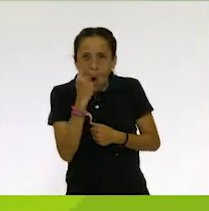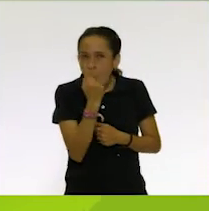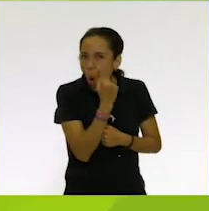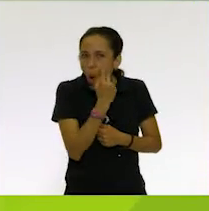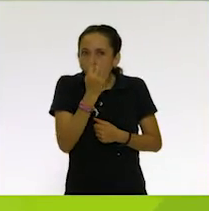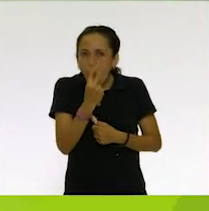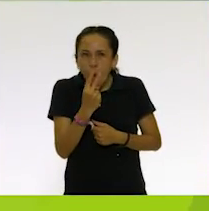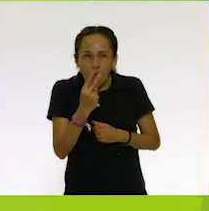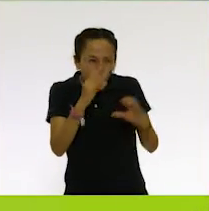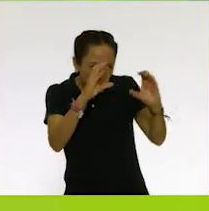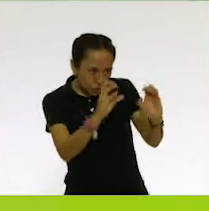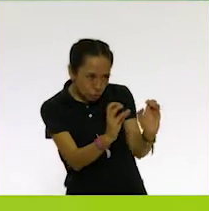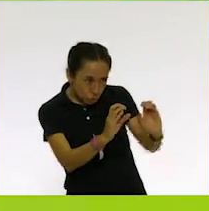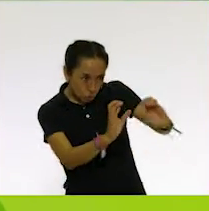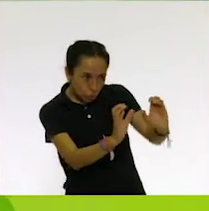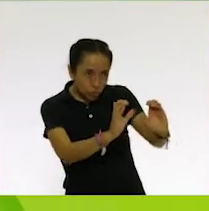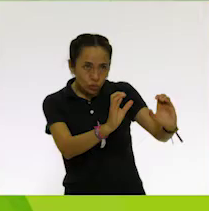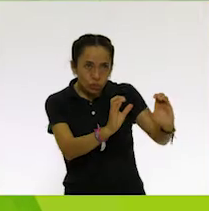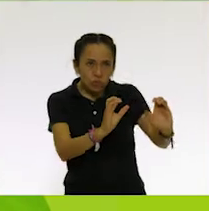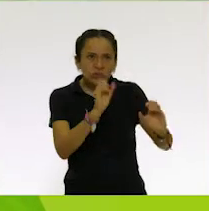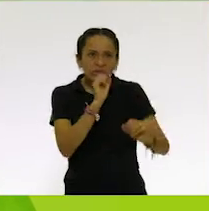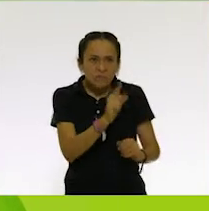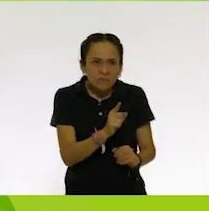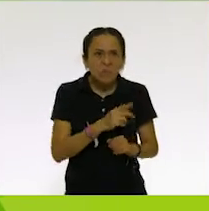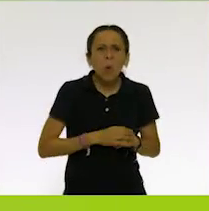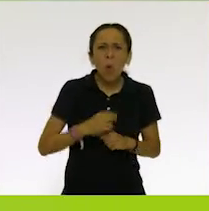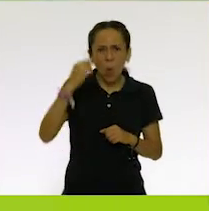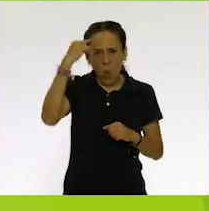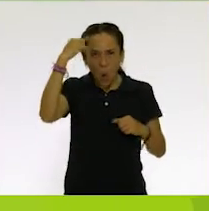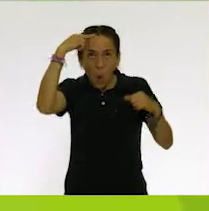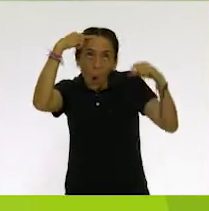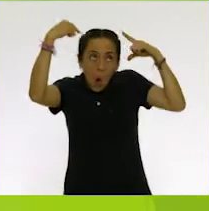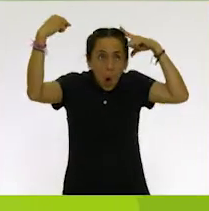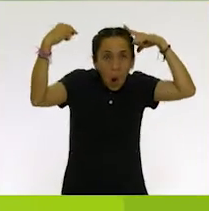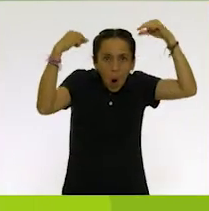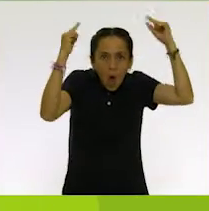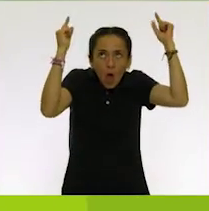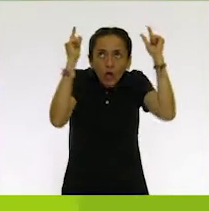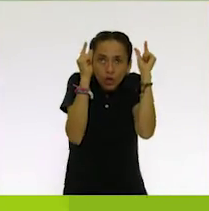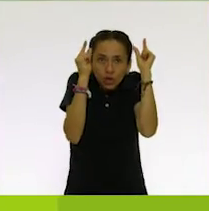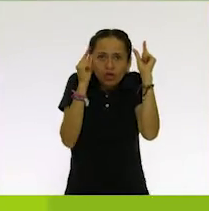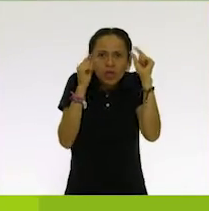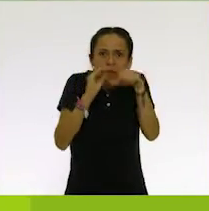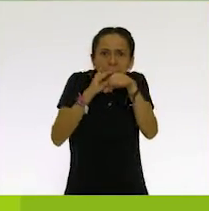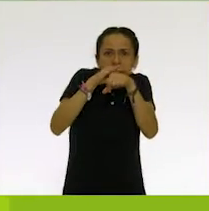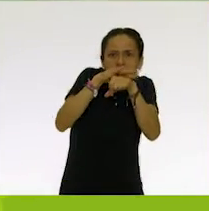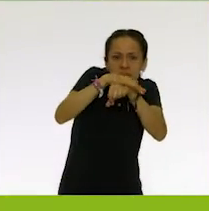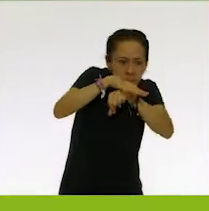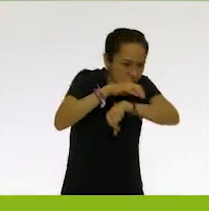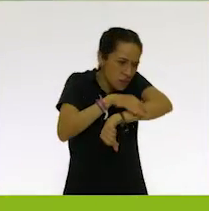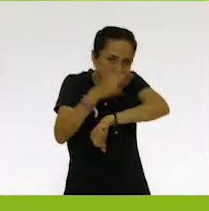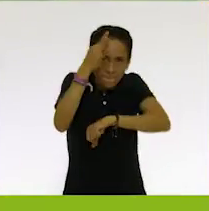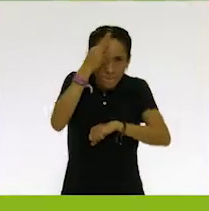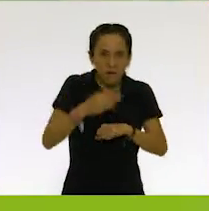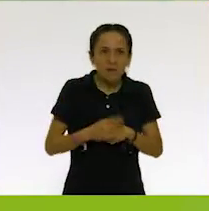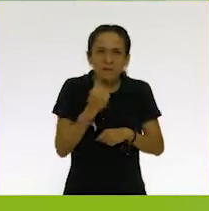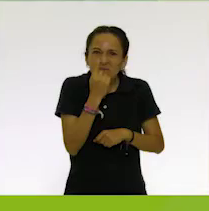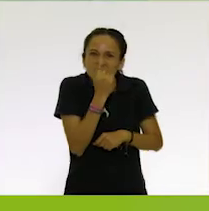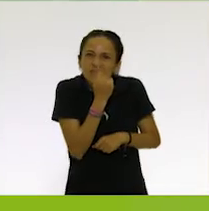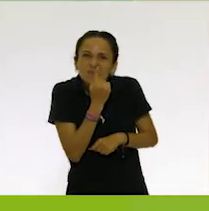orejas pequeñas y peludas, una húmeda nariz y